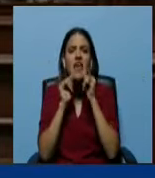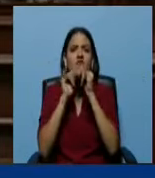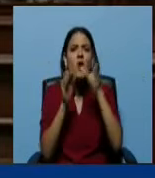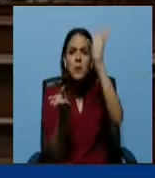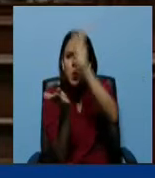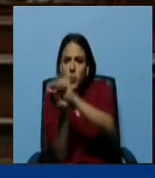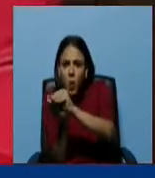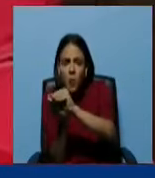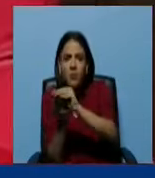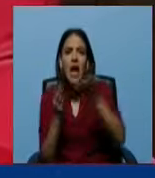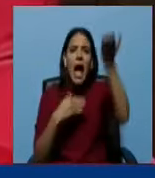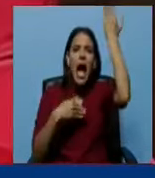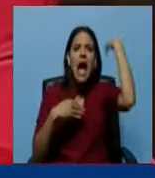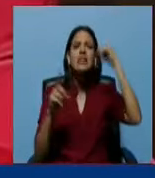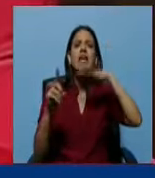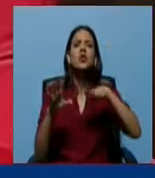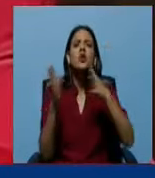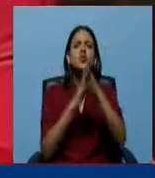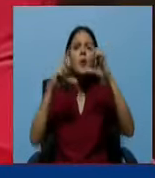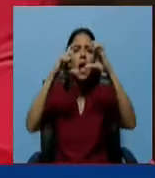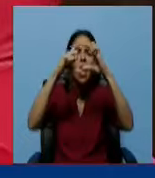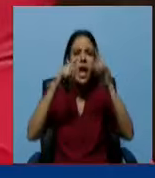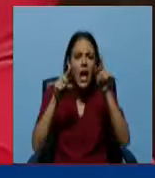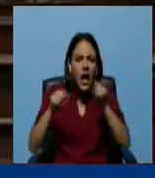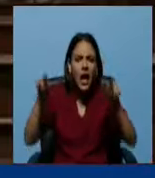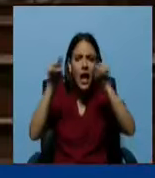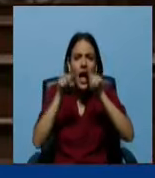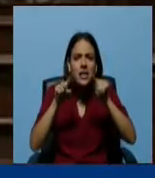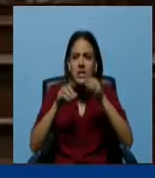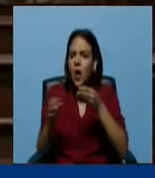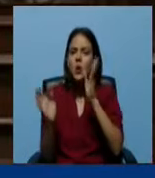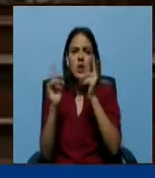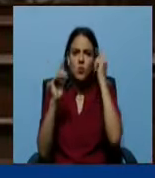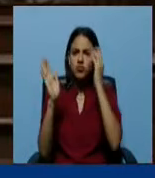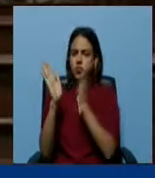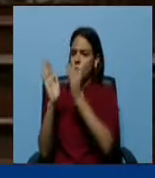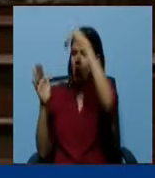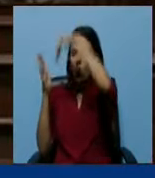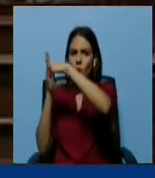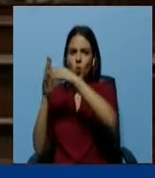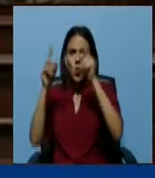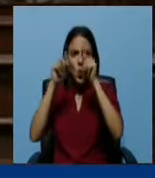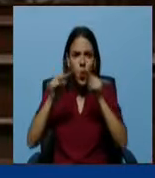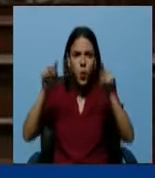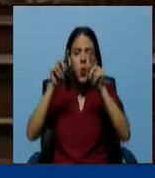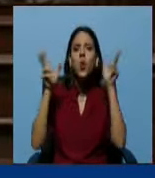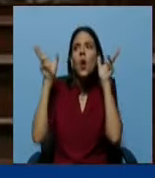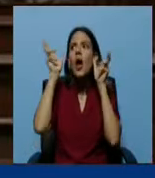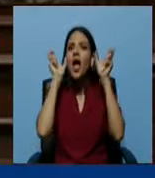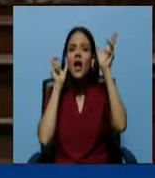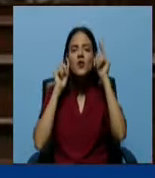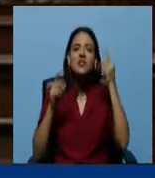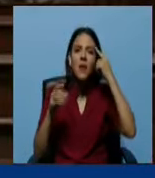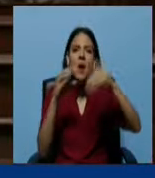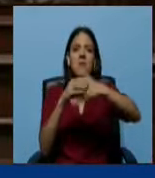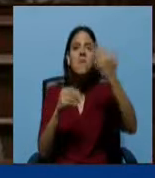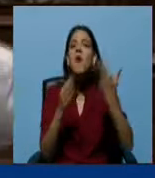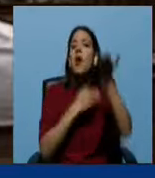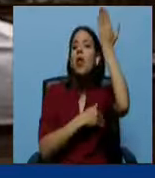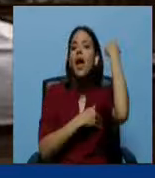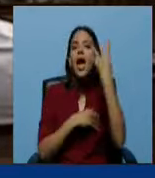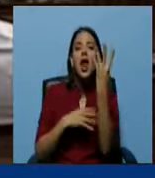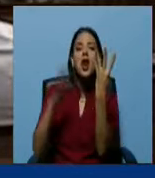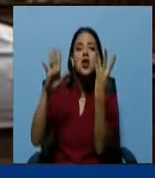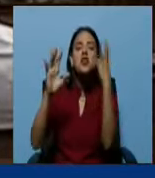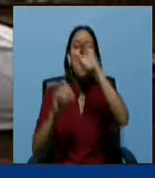Un cassette, ustedes no saben qué es. Levanten la mano lo que nunca ha visto un cassette. No, sí, y usted está en la moda retro, pues.